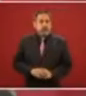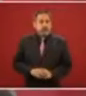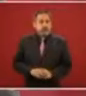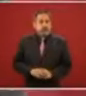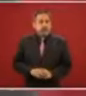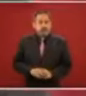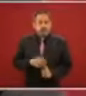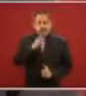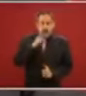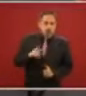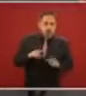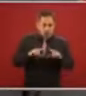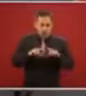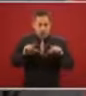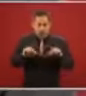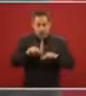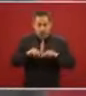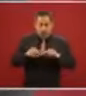Entonces,